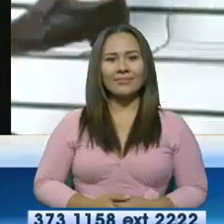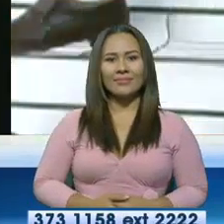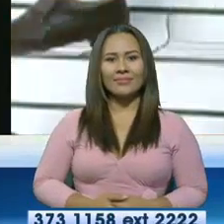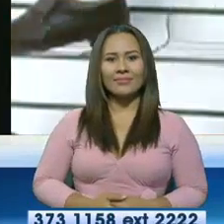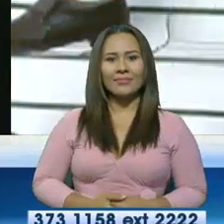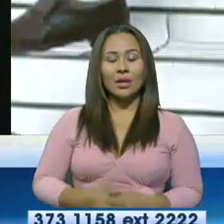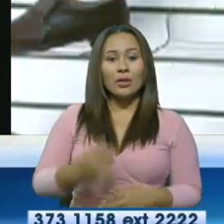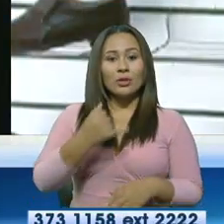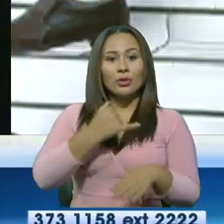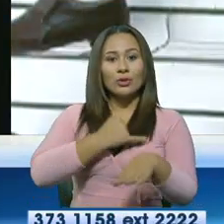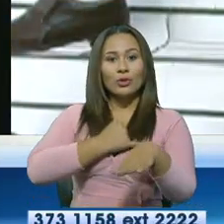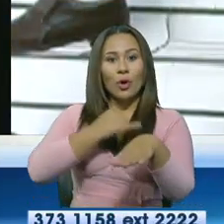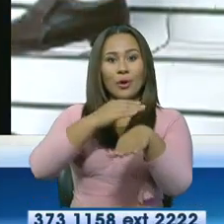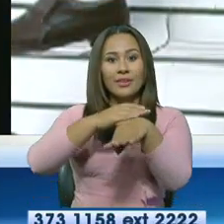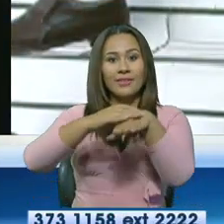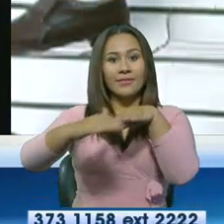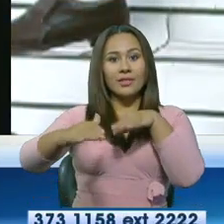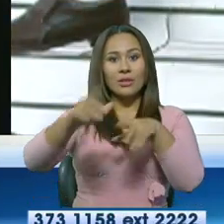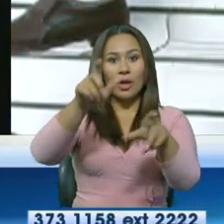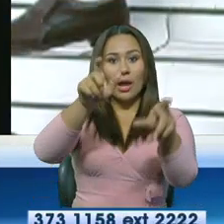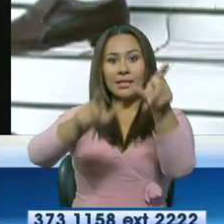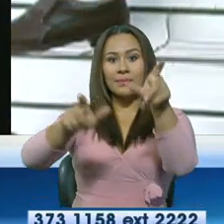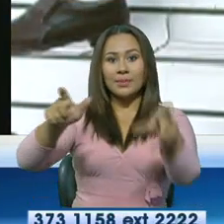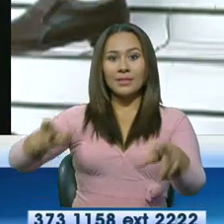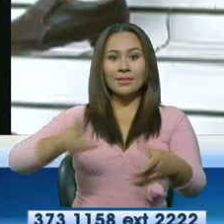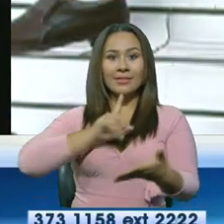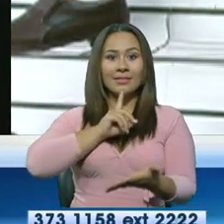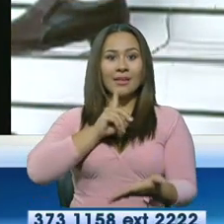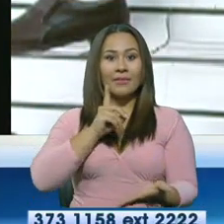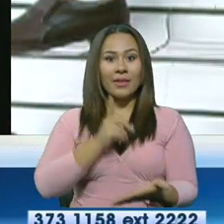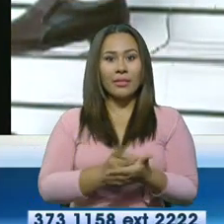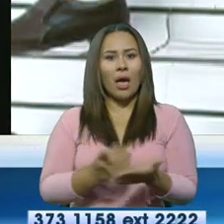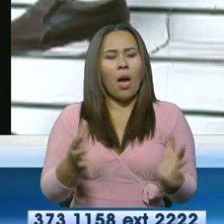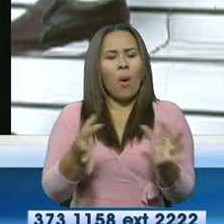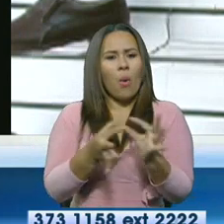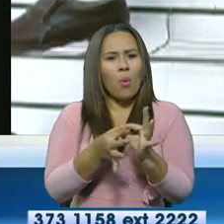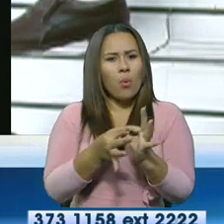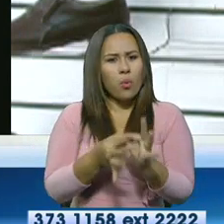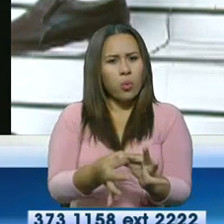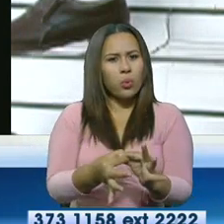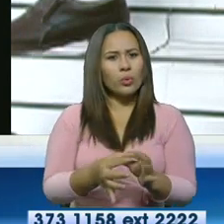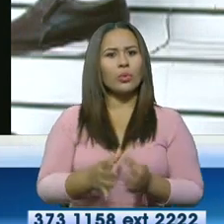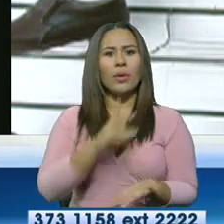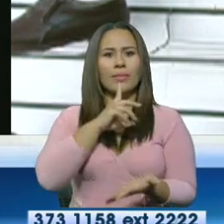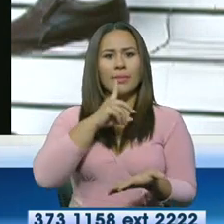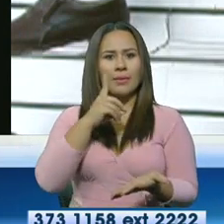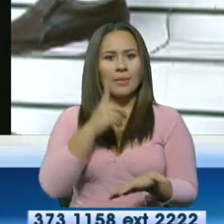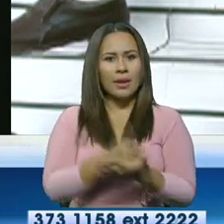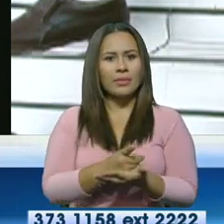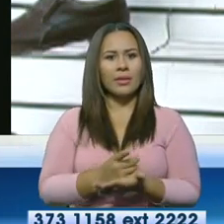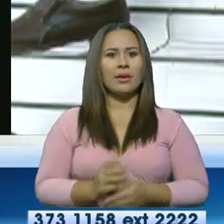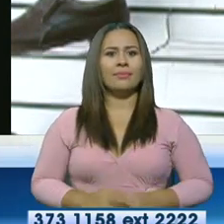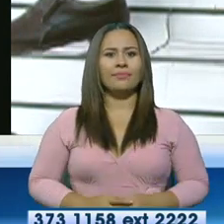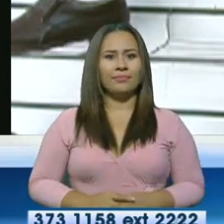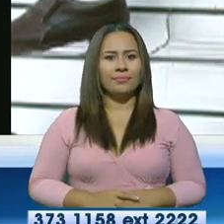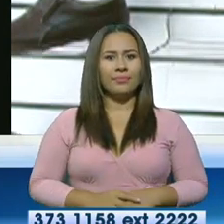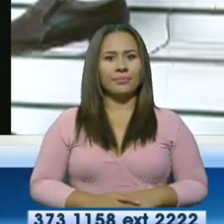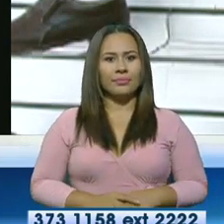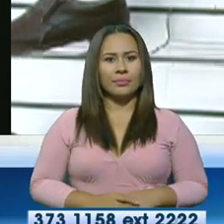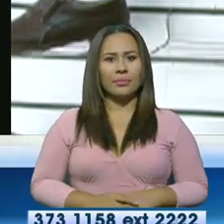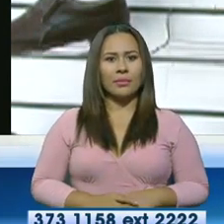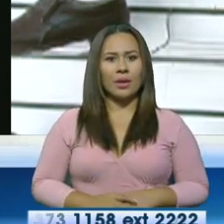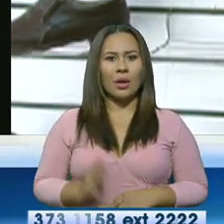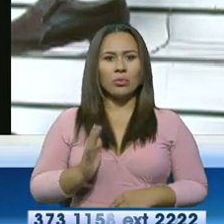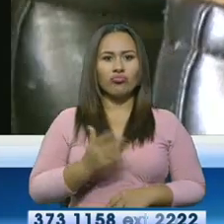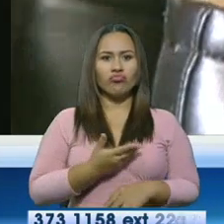Yo invito verdaderamente a todos los artesanos a que nos unamos, a que verdaderamente dejemos a un lado nuestro